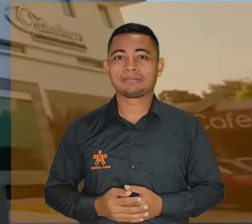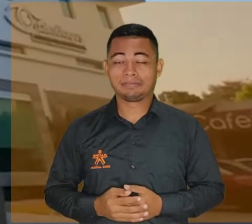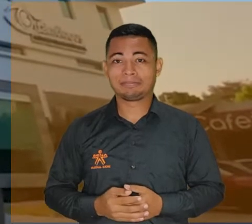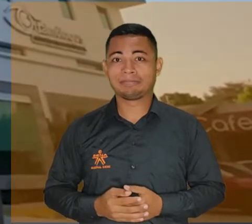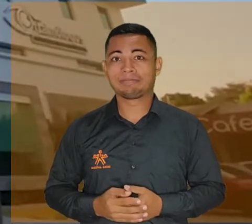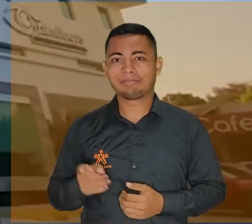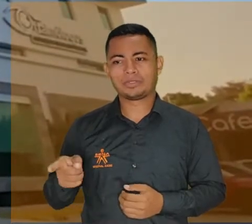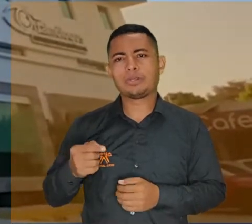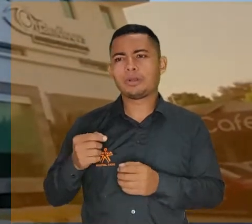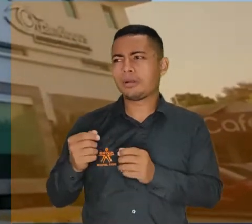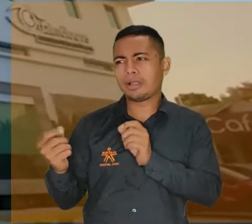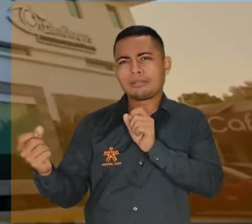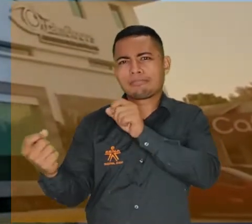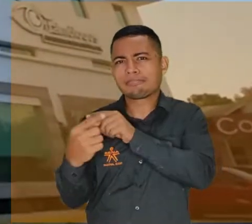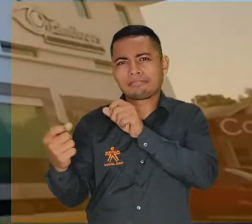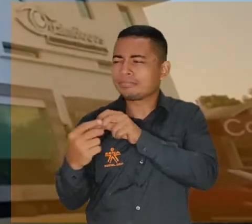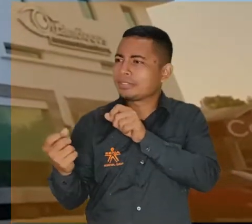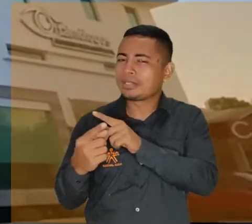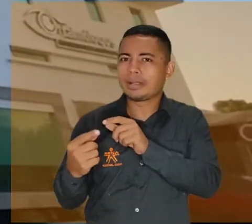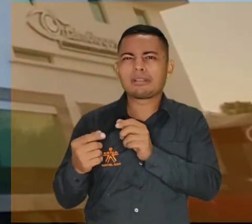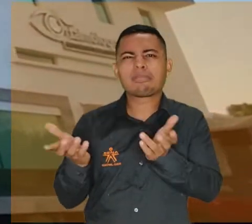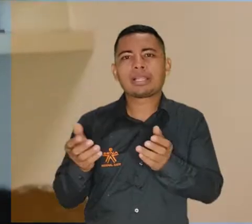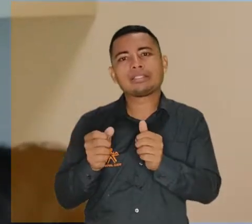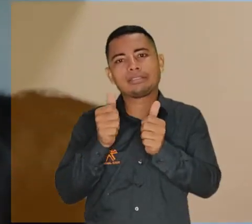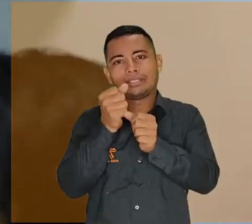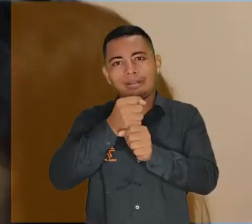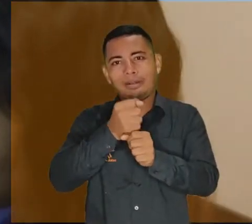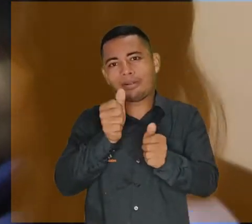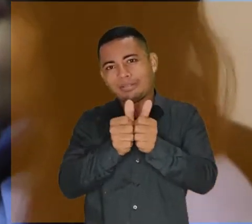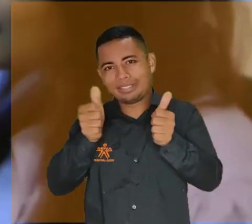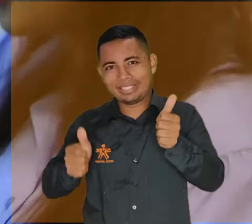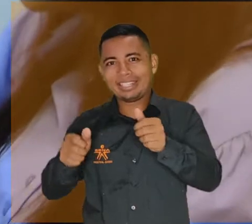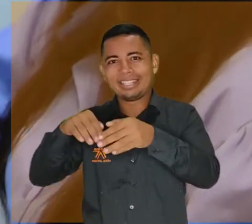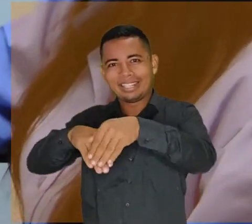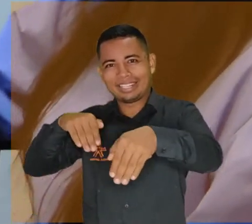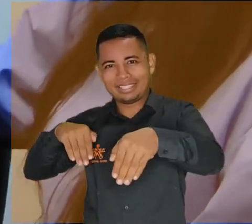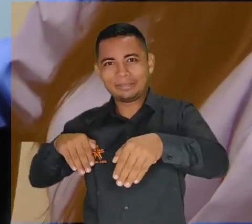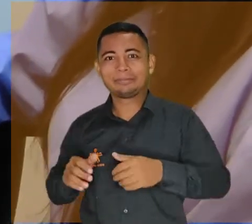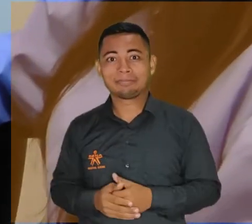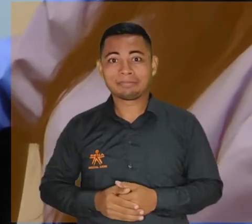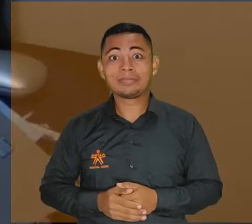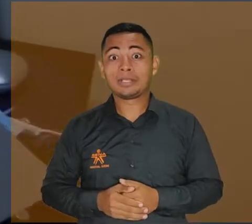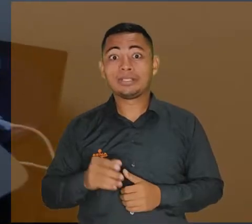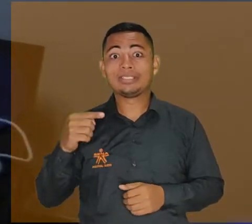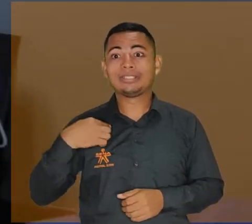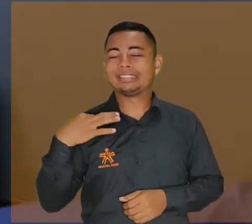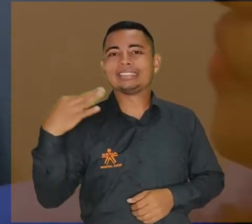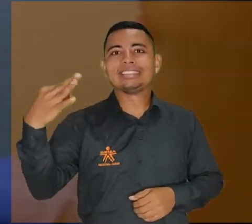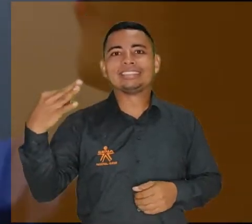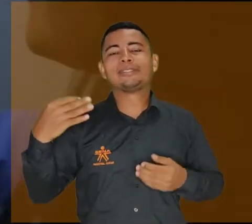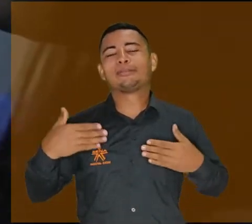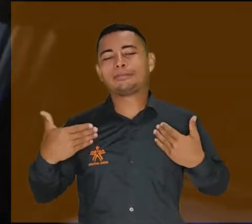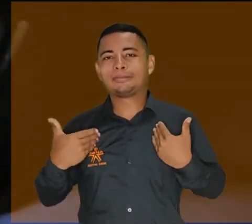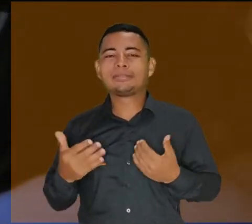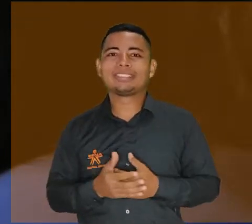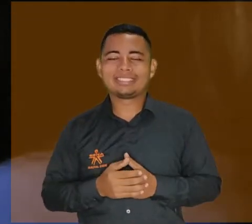Costa, iniciando una entrevista para auxiliar en archivo, para la cual satisfactoriamente